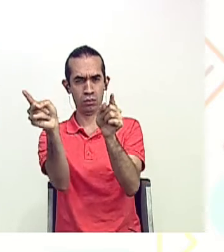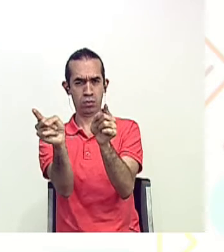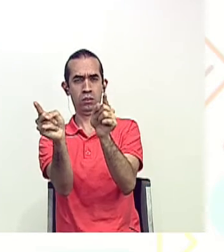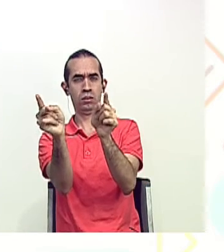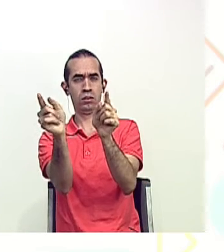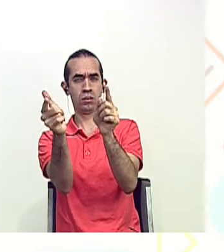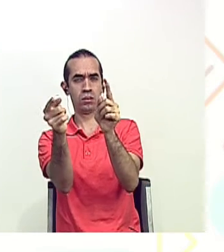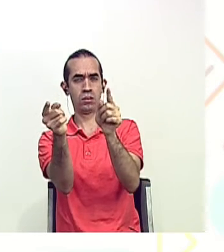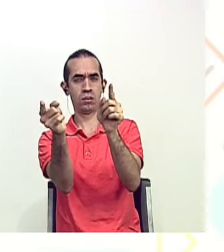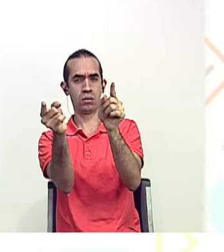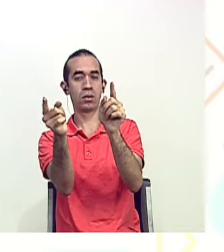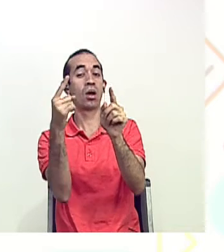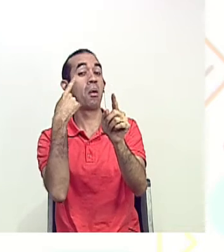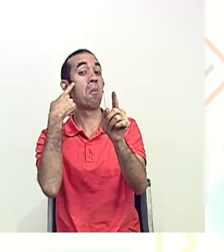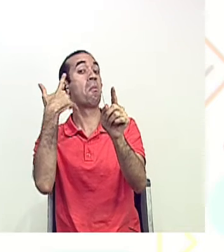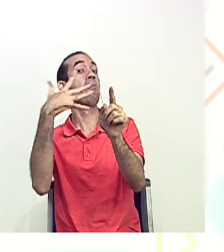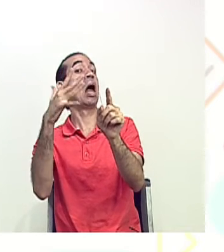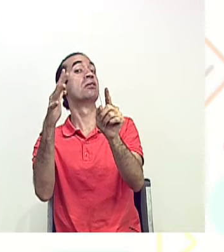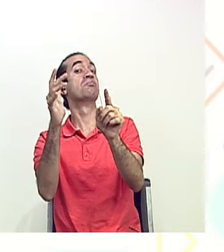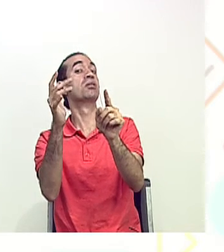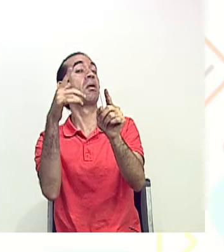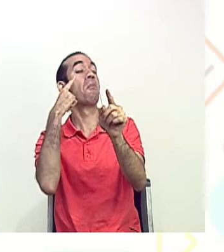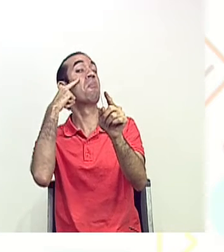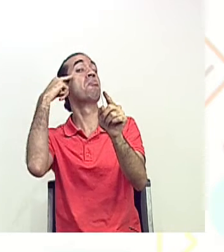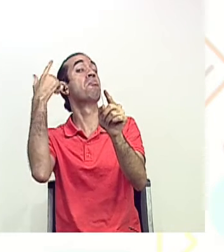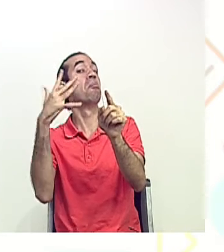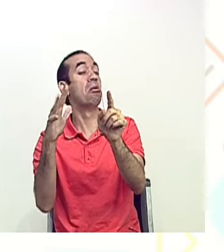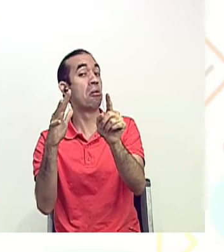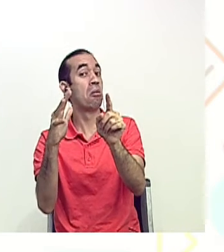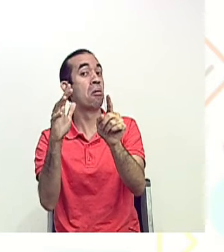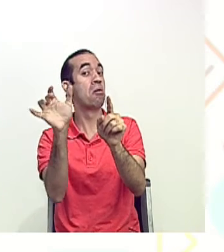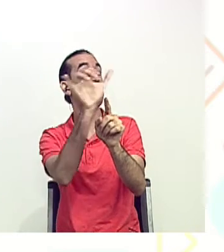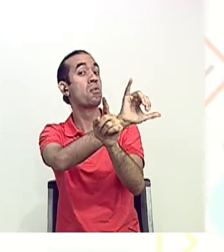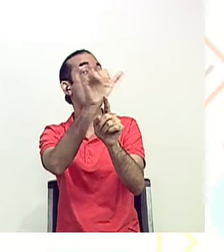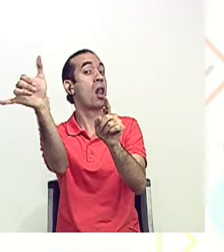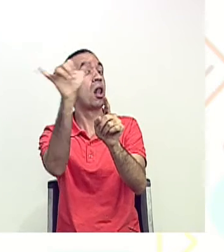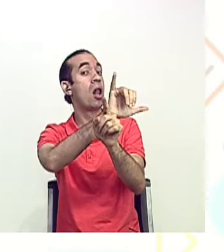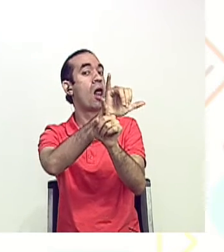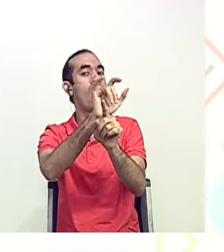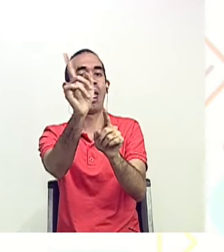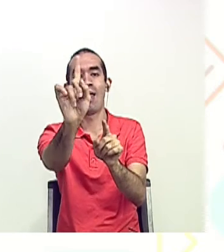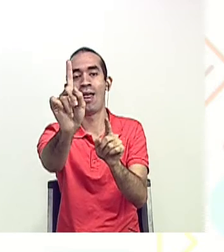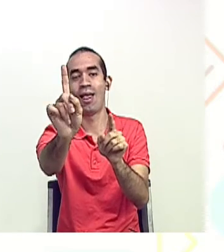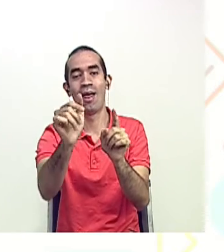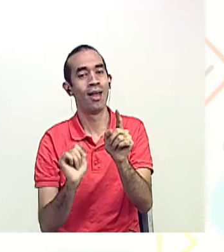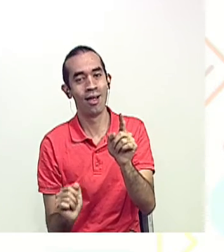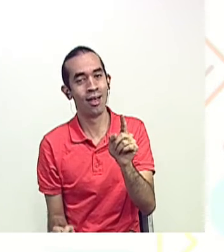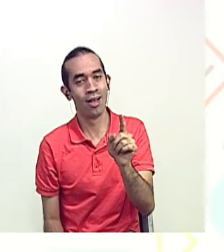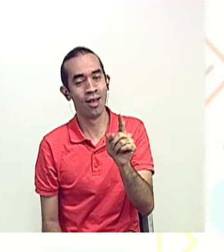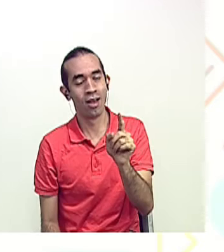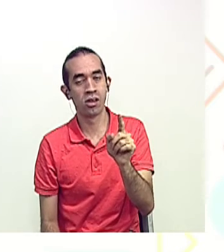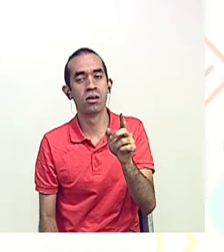segundo pareciera que la expresión es la misma, pero no lo es, porque sus